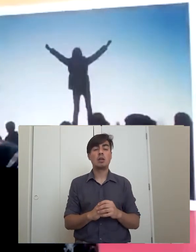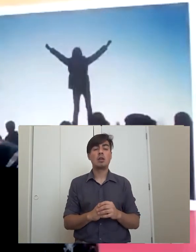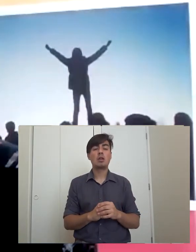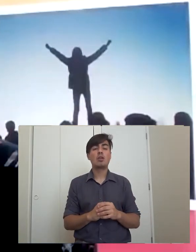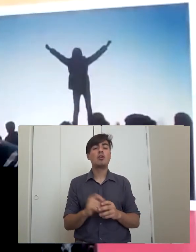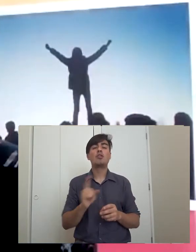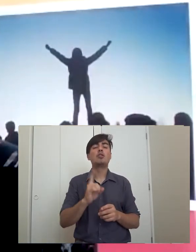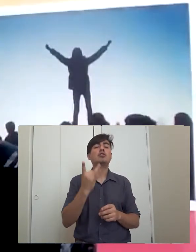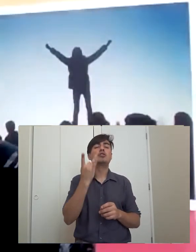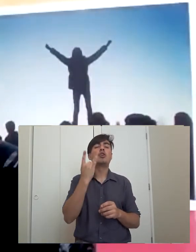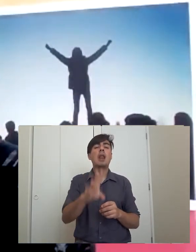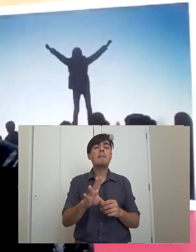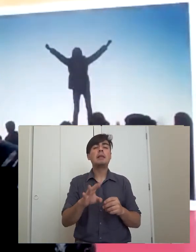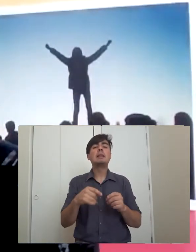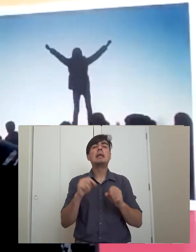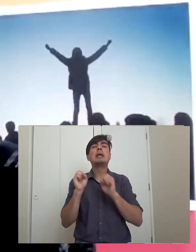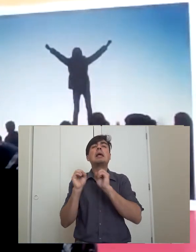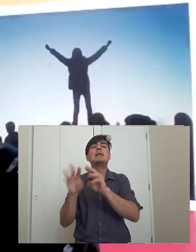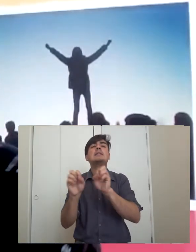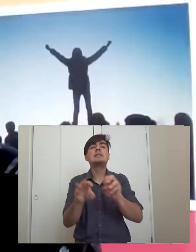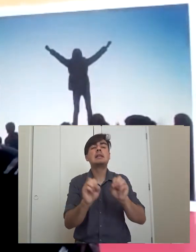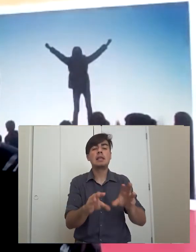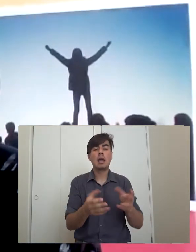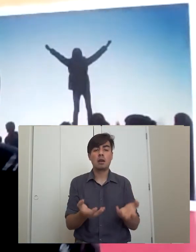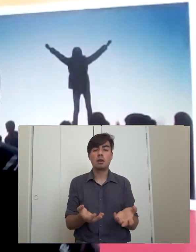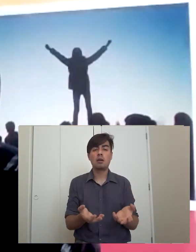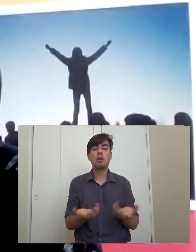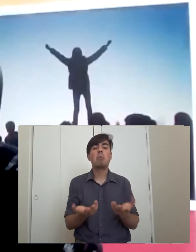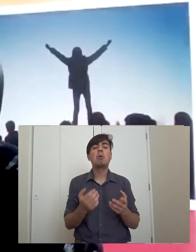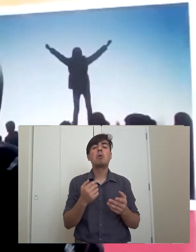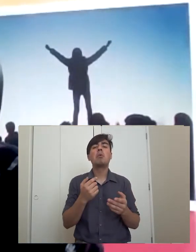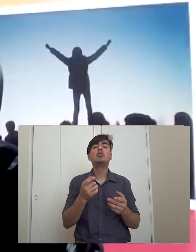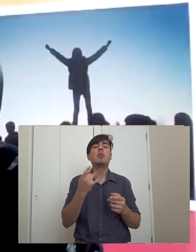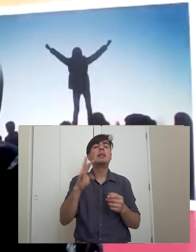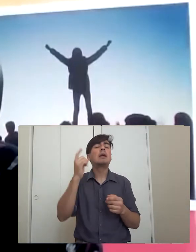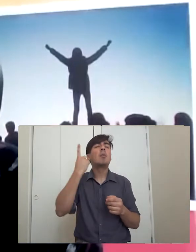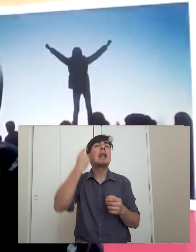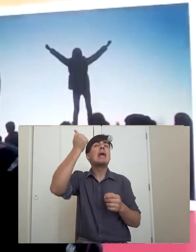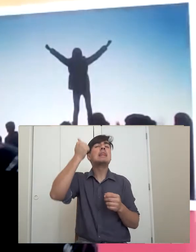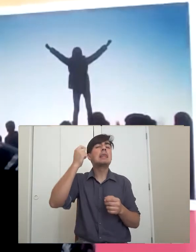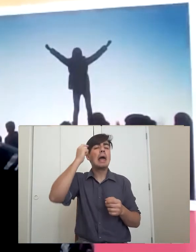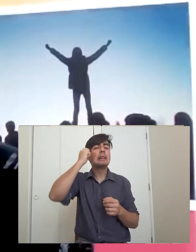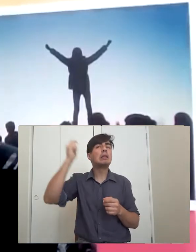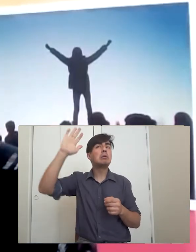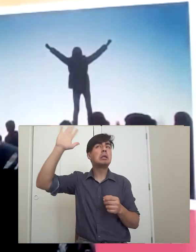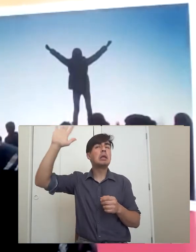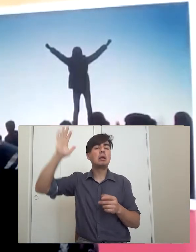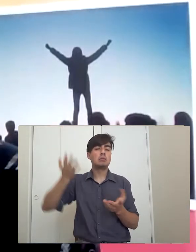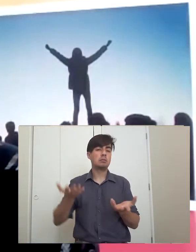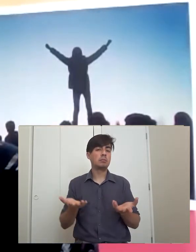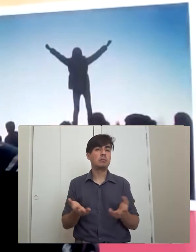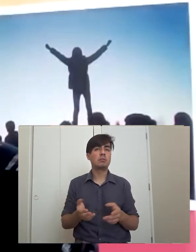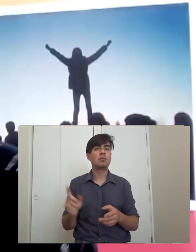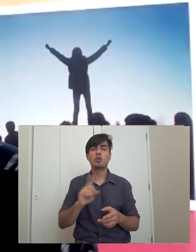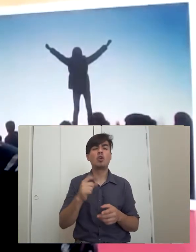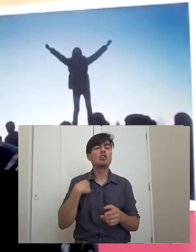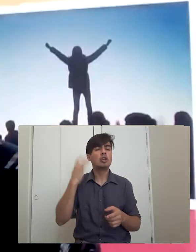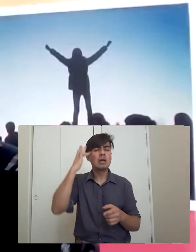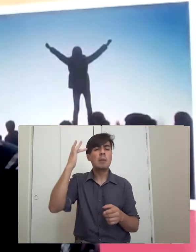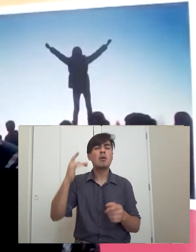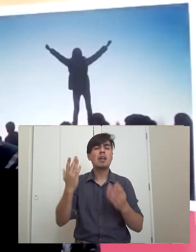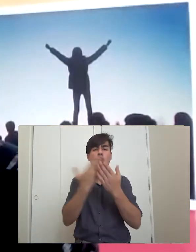no debería simplemente ser enseñada como algo teórico. Nosotros creemos que los pupilos,